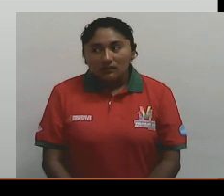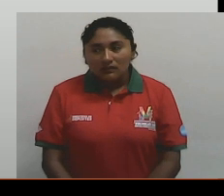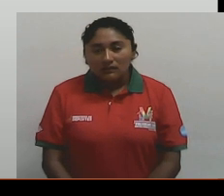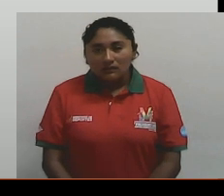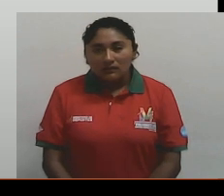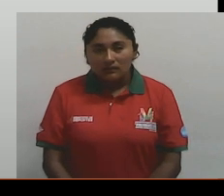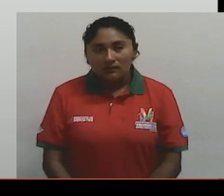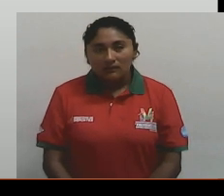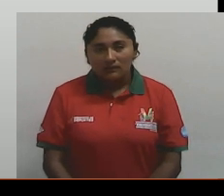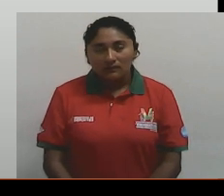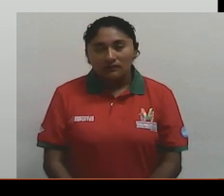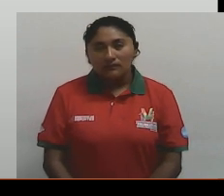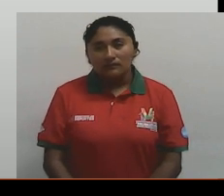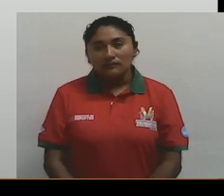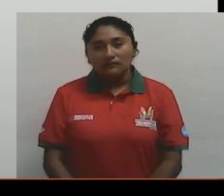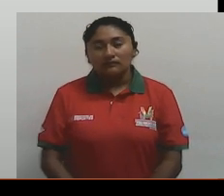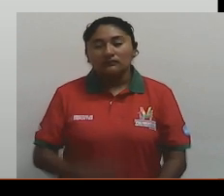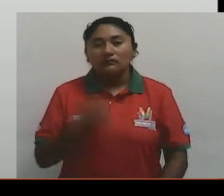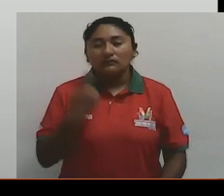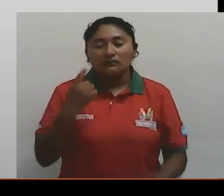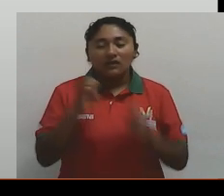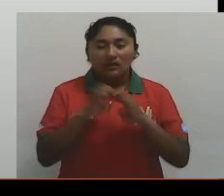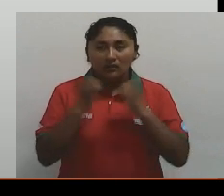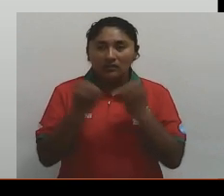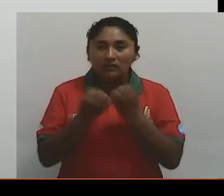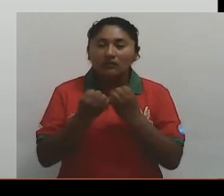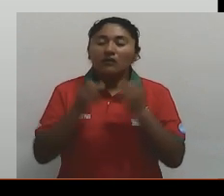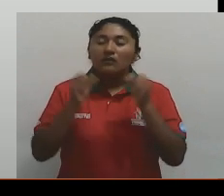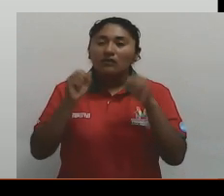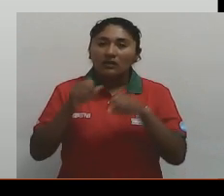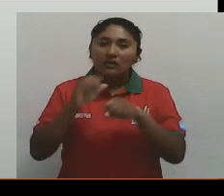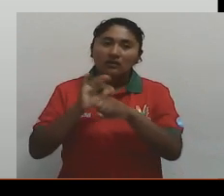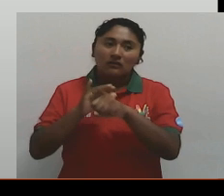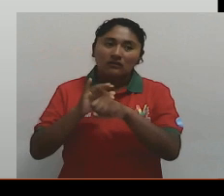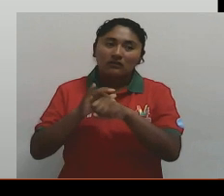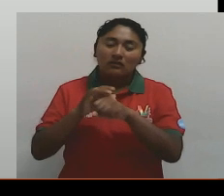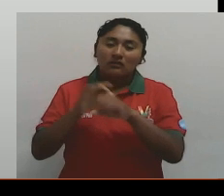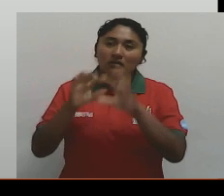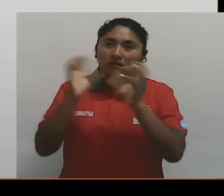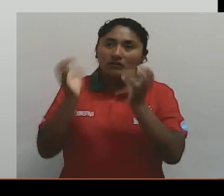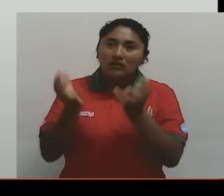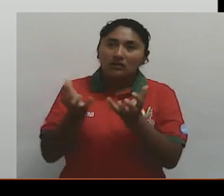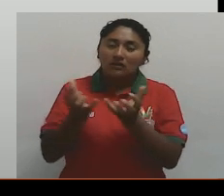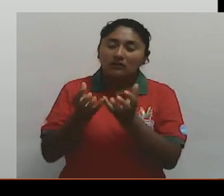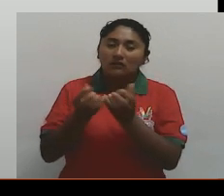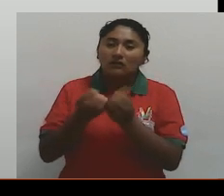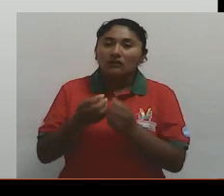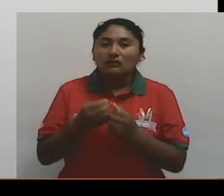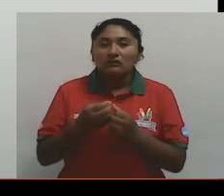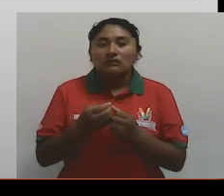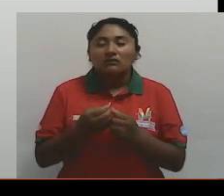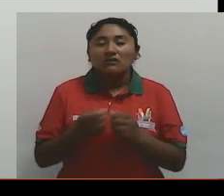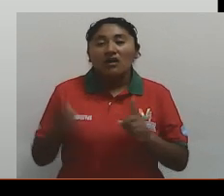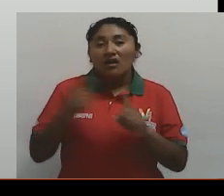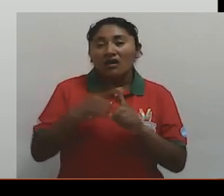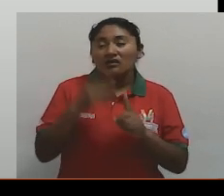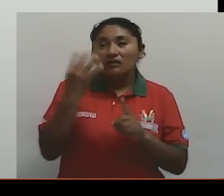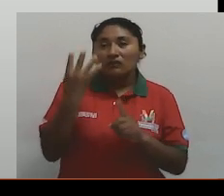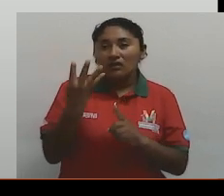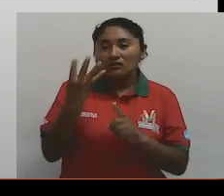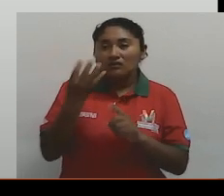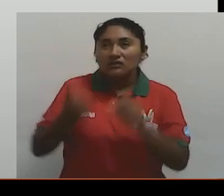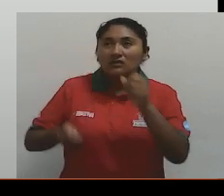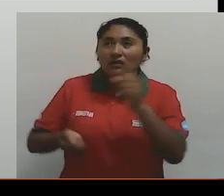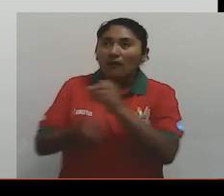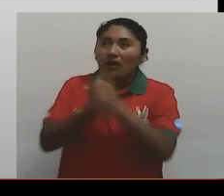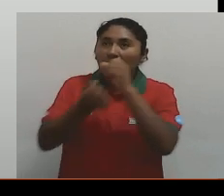Cuatro toques. Un equipo toca el balón cuatro veces antes de regresarlo. El toque asistido. Un jugador se apoya en un compañero o una estructura objeto con el fin de golpear el balón dentro